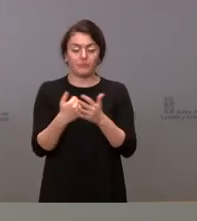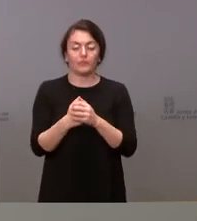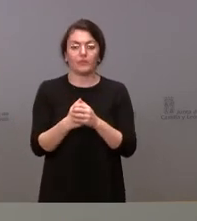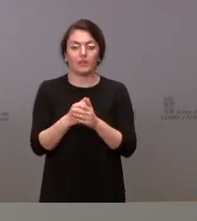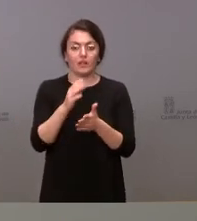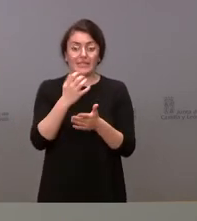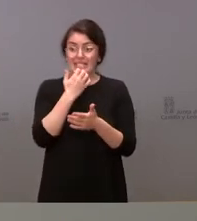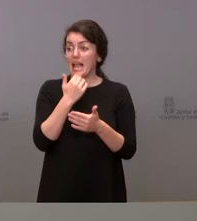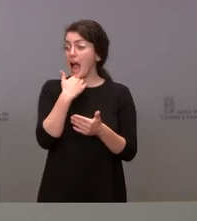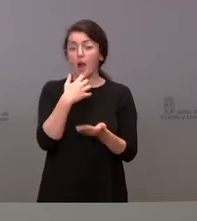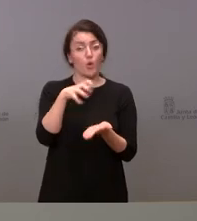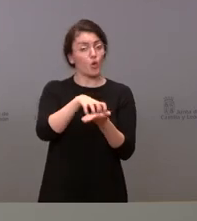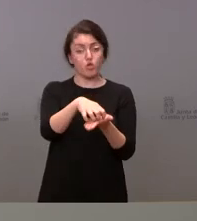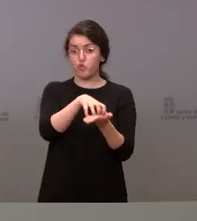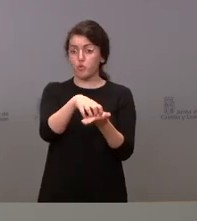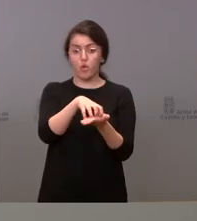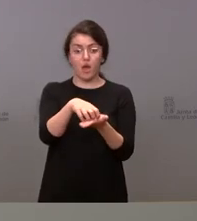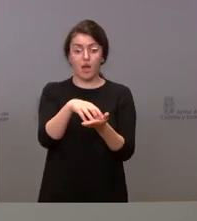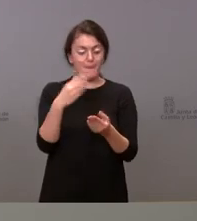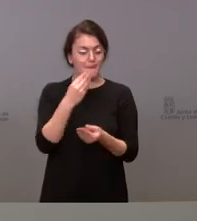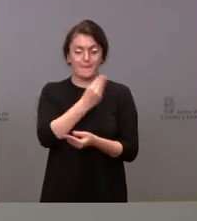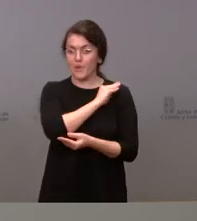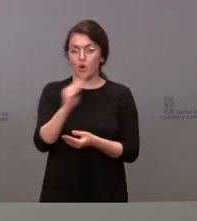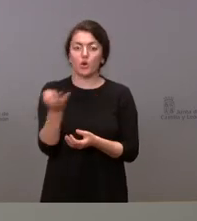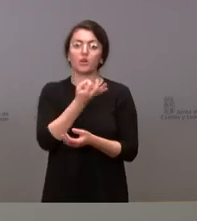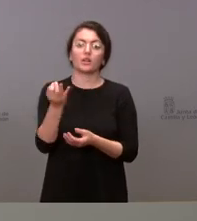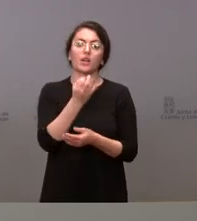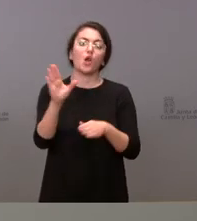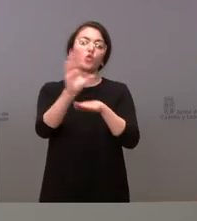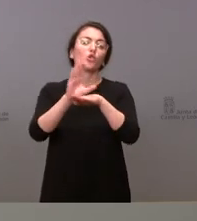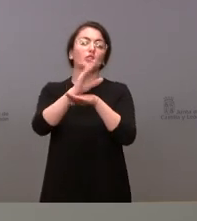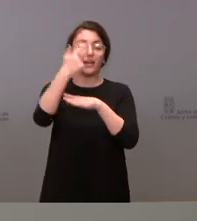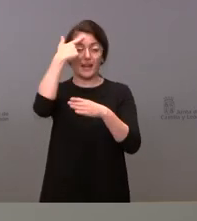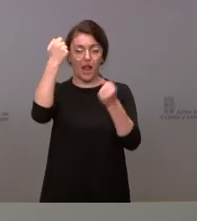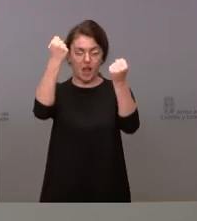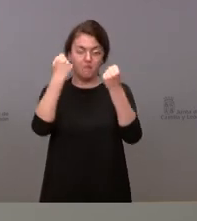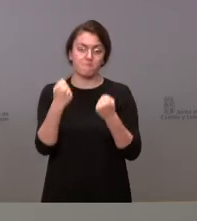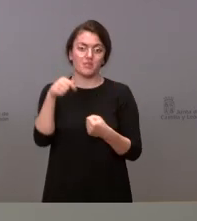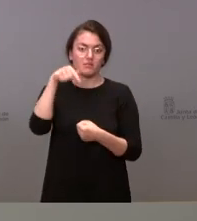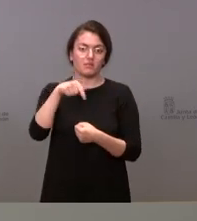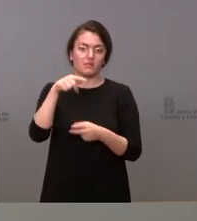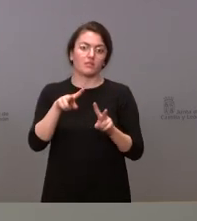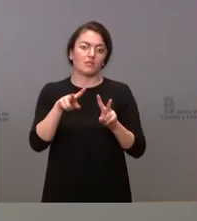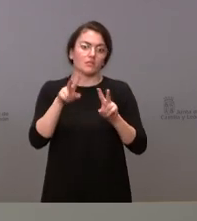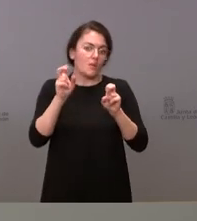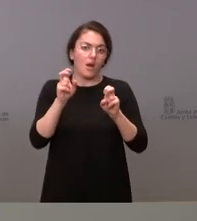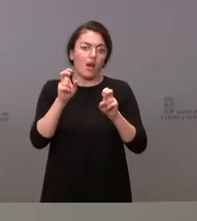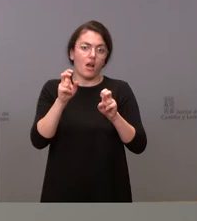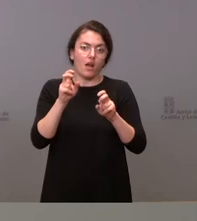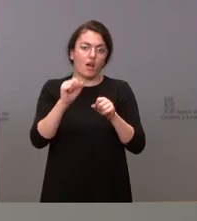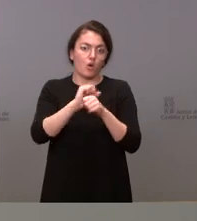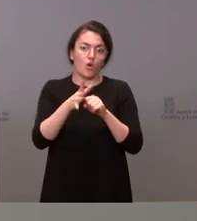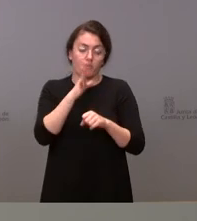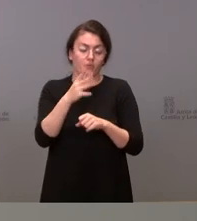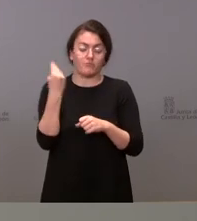existe alguna duda, lo mejor es acudir, obviamente, a la consejería experta en esta materia, que es la que extrae y explota los datos para que nosotros los comuniquemos